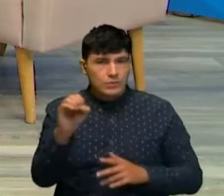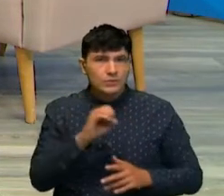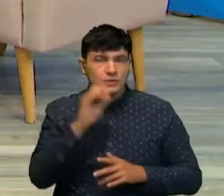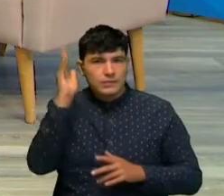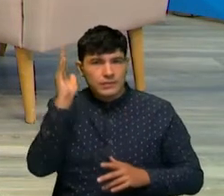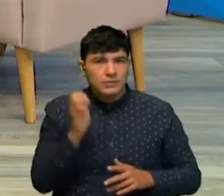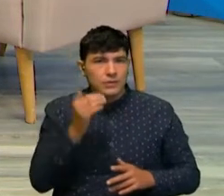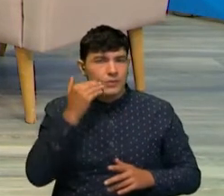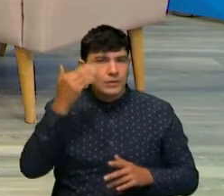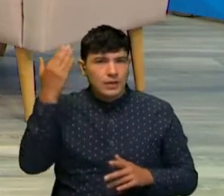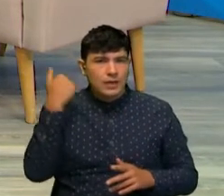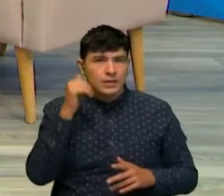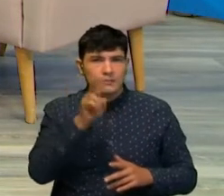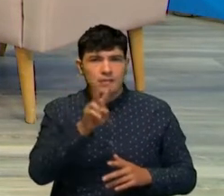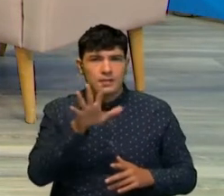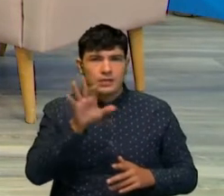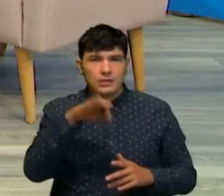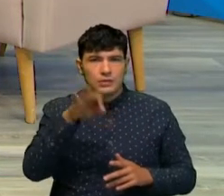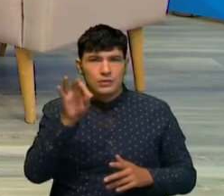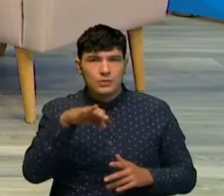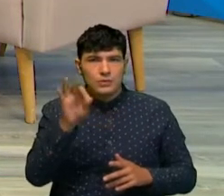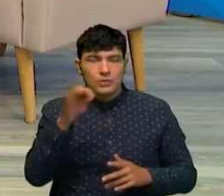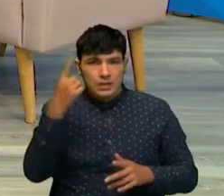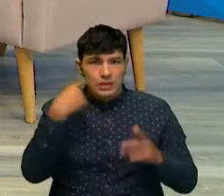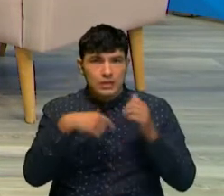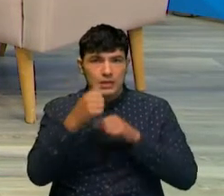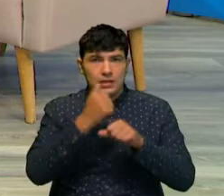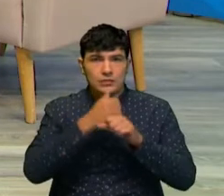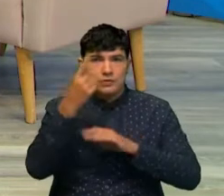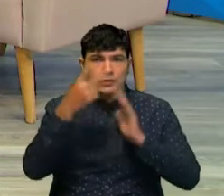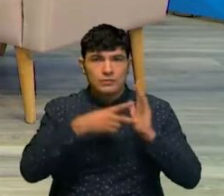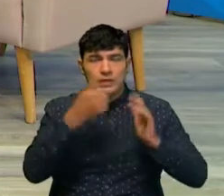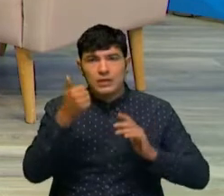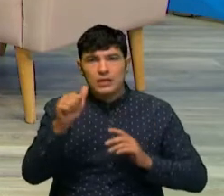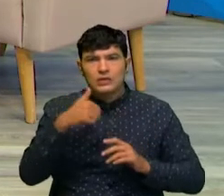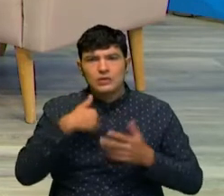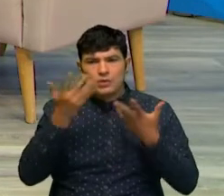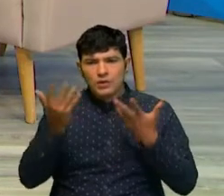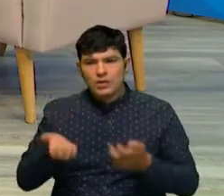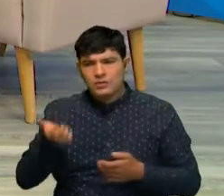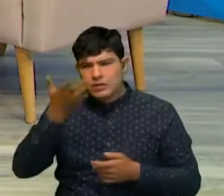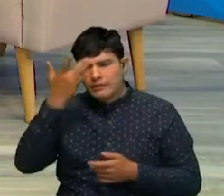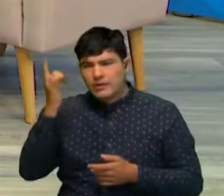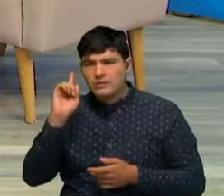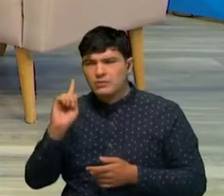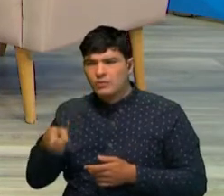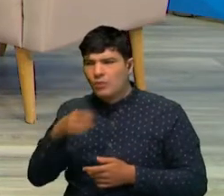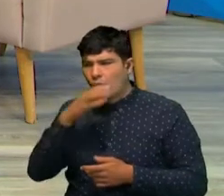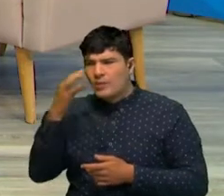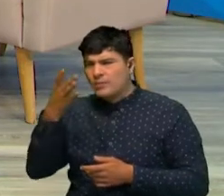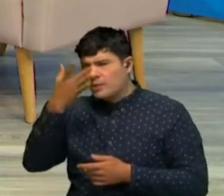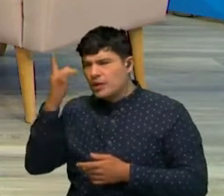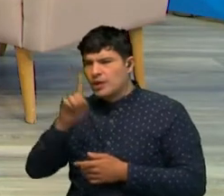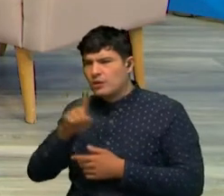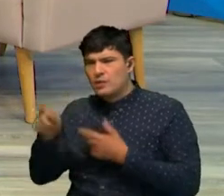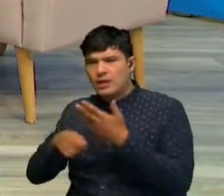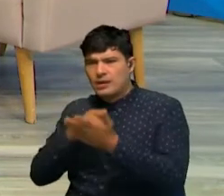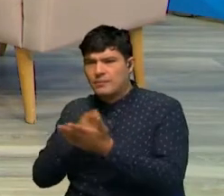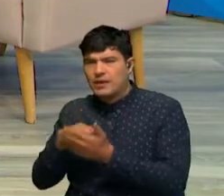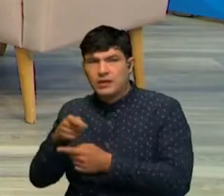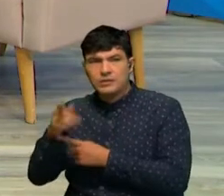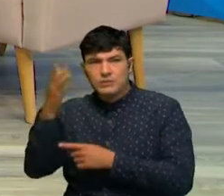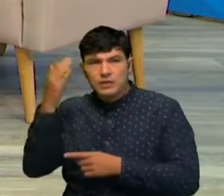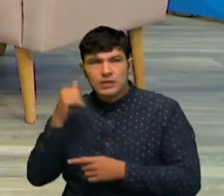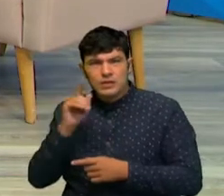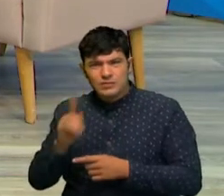25 de octubre del 2010. Quisiera saber por qué a él no le pagan la mesada de junio. Es que a él se la han venido,